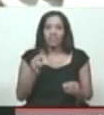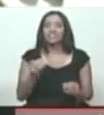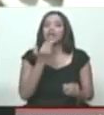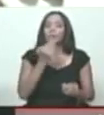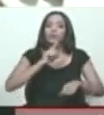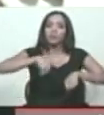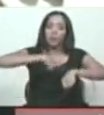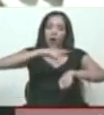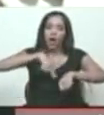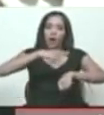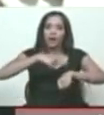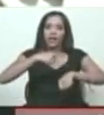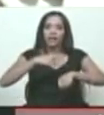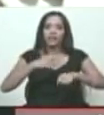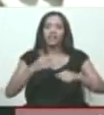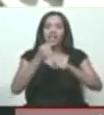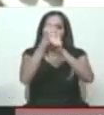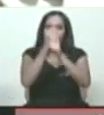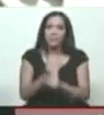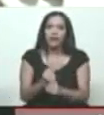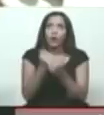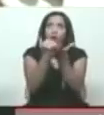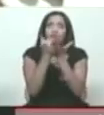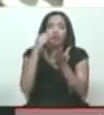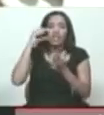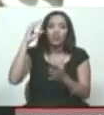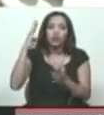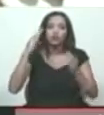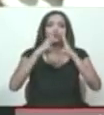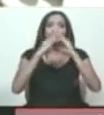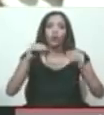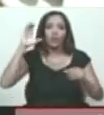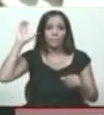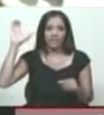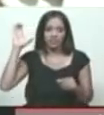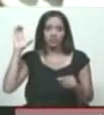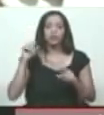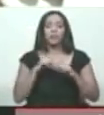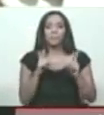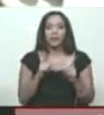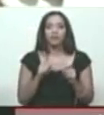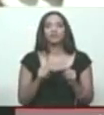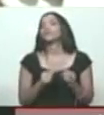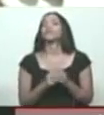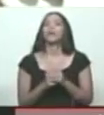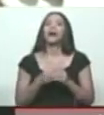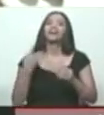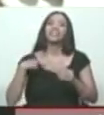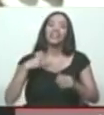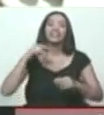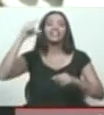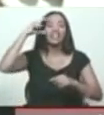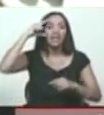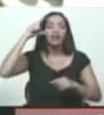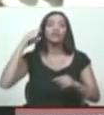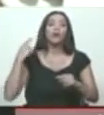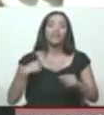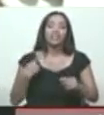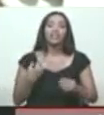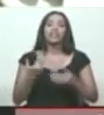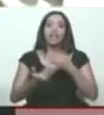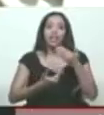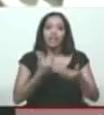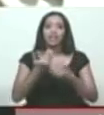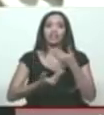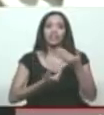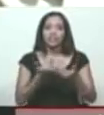horas, aspiro con el favor de Dios todo el país. Pero vamos a pasar días donde vamos a tener que ir a